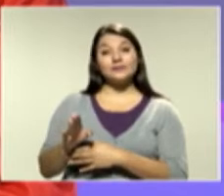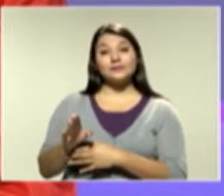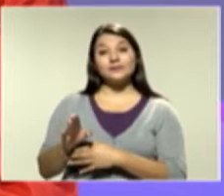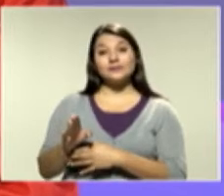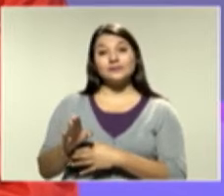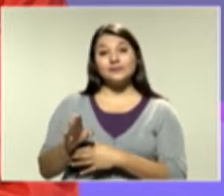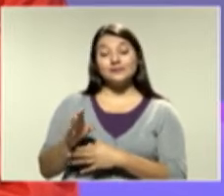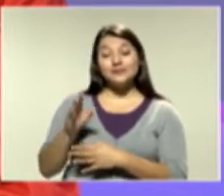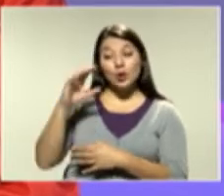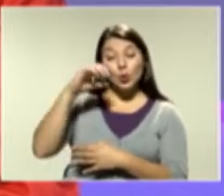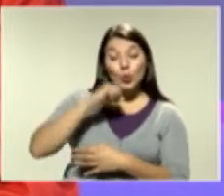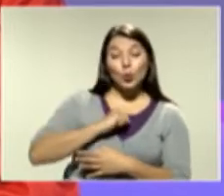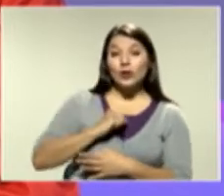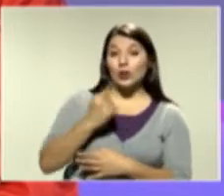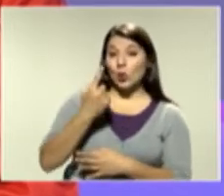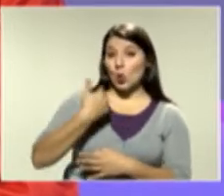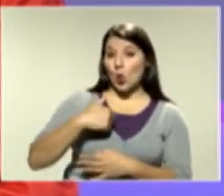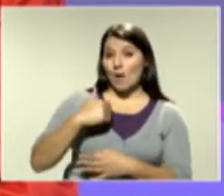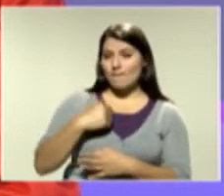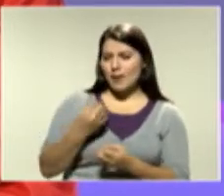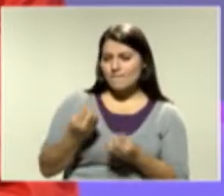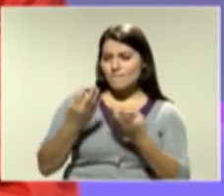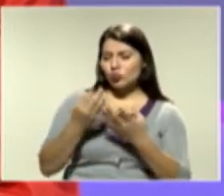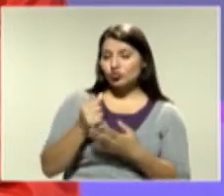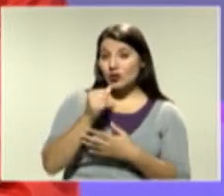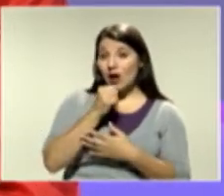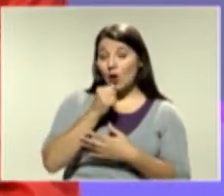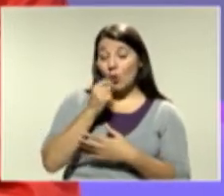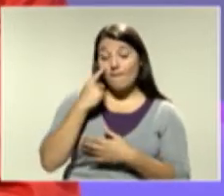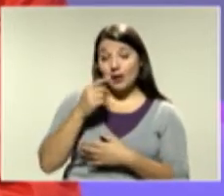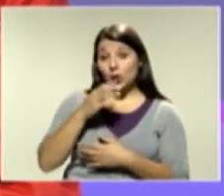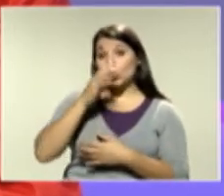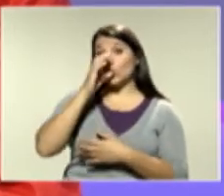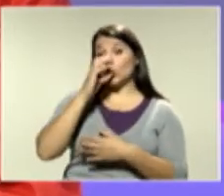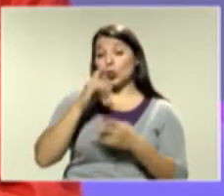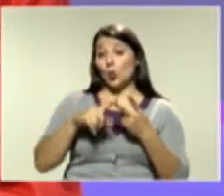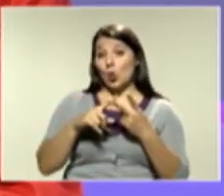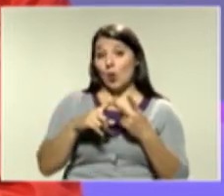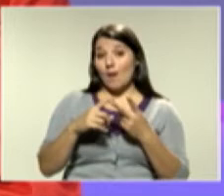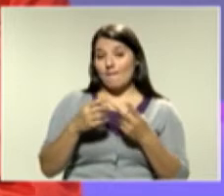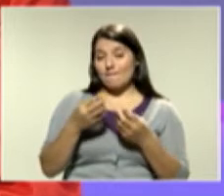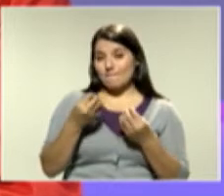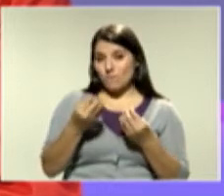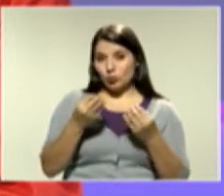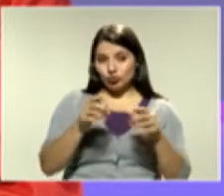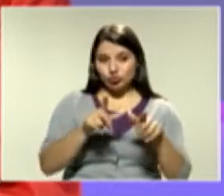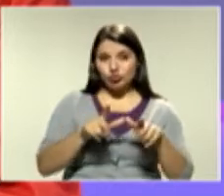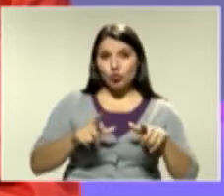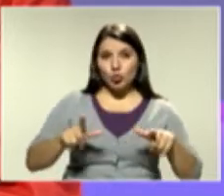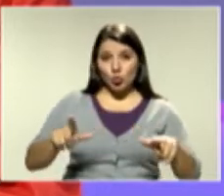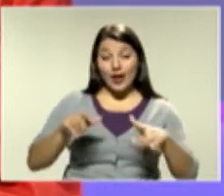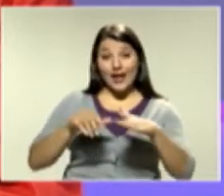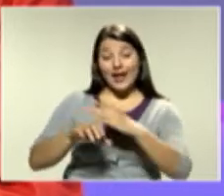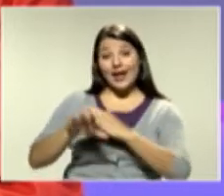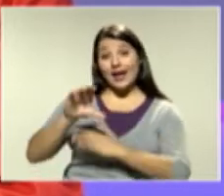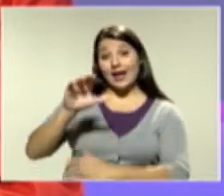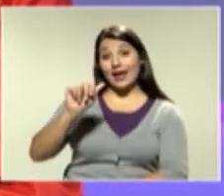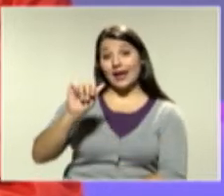muchos pozos de agua para tomar y acueductos de la zona del Cairo, en